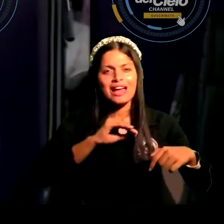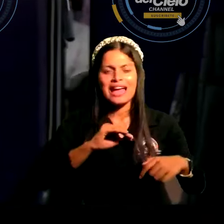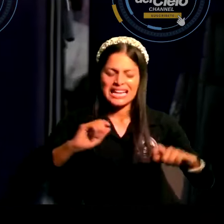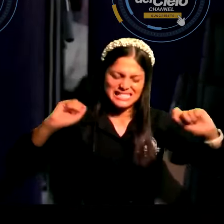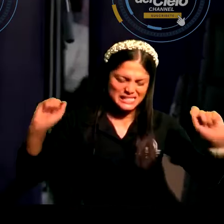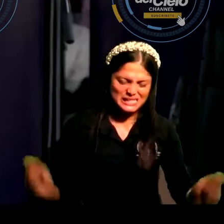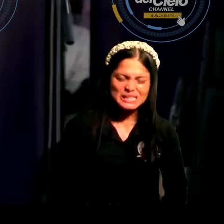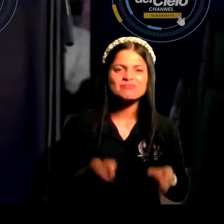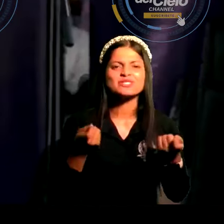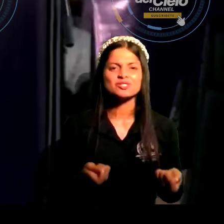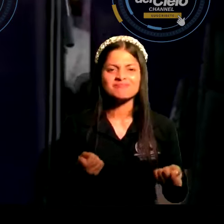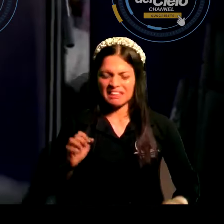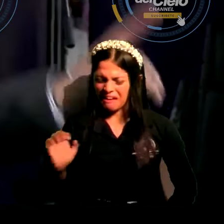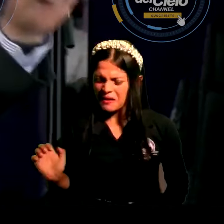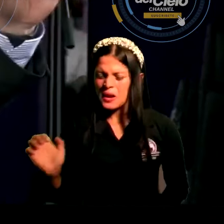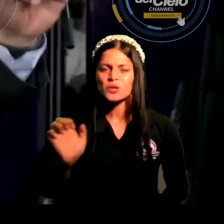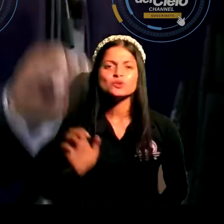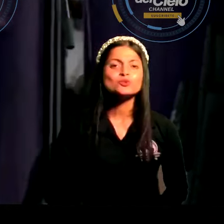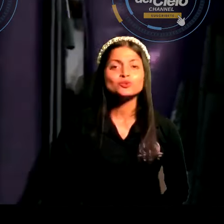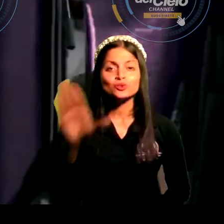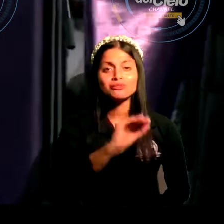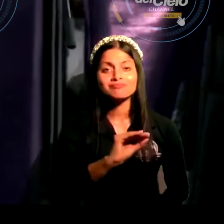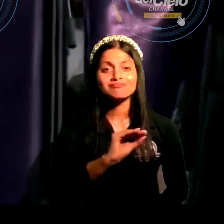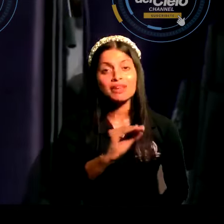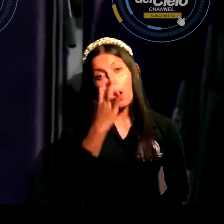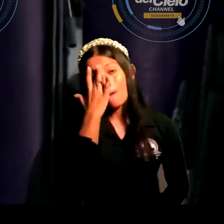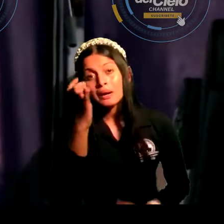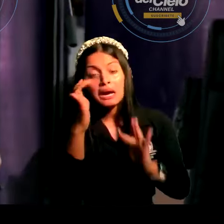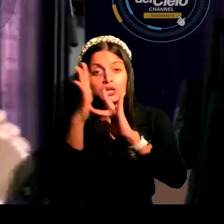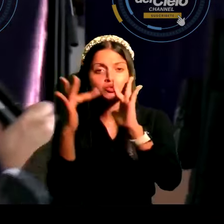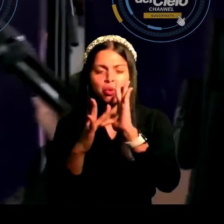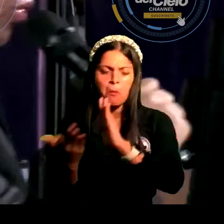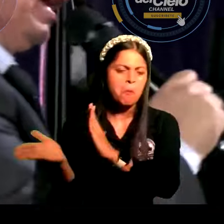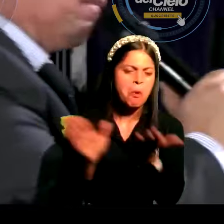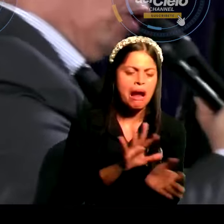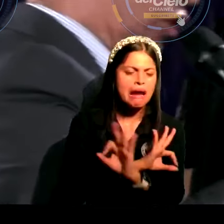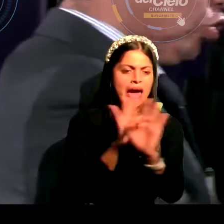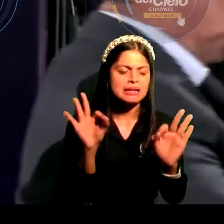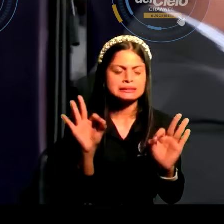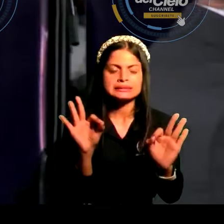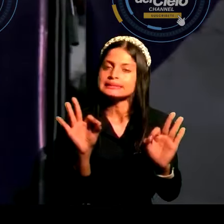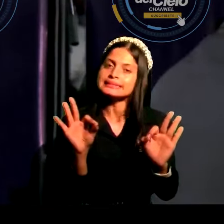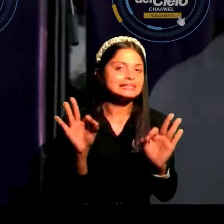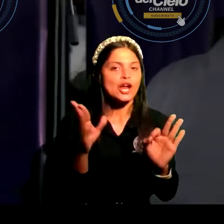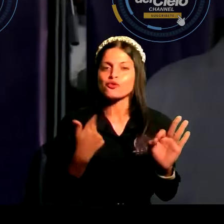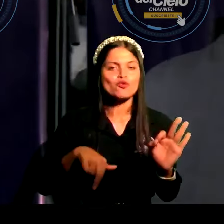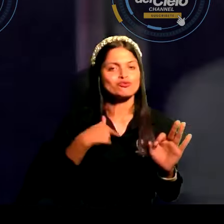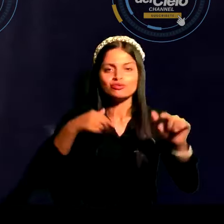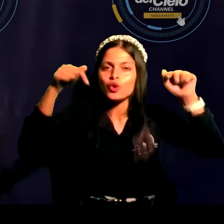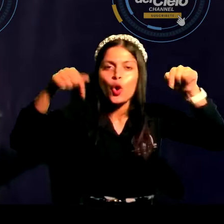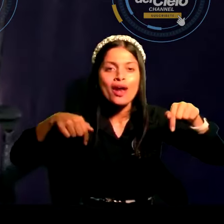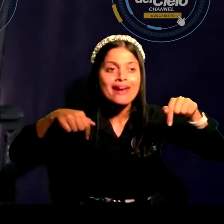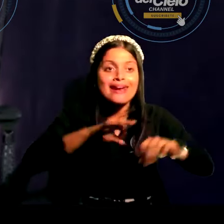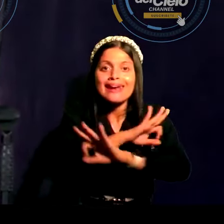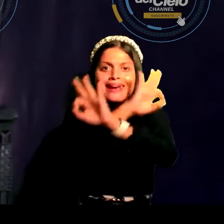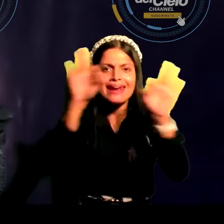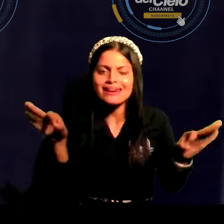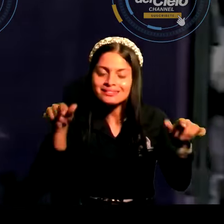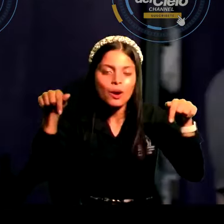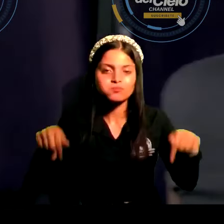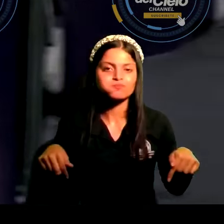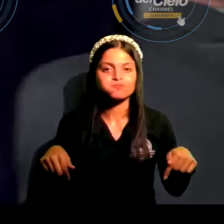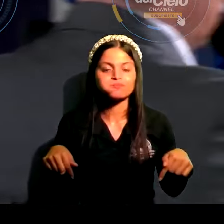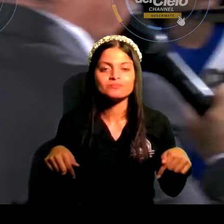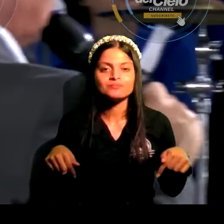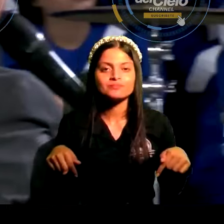hubiera muerto, hoy ninguno de nosotros estuviera aquí. Si Cristo no hubiera muerto y hubiera resucitado, usted y